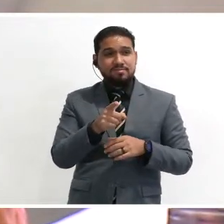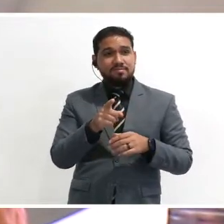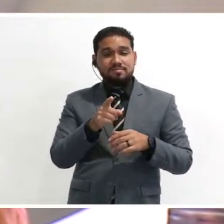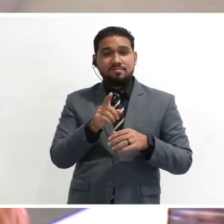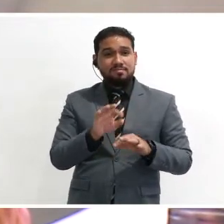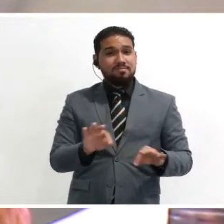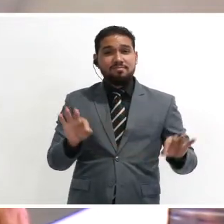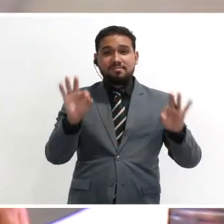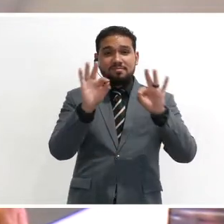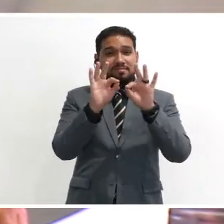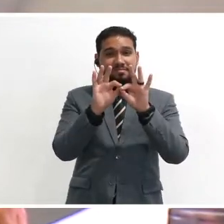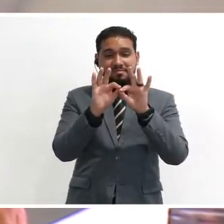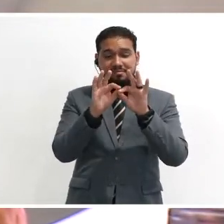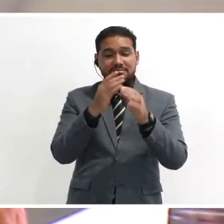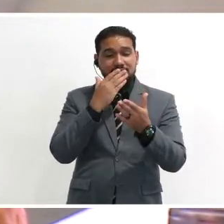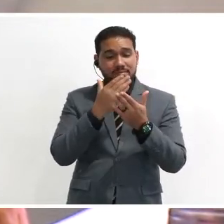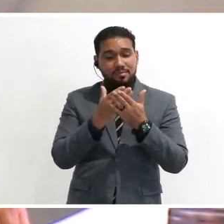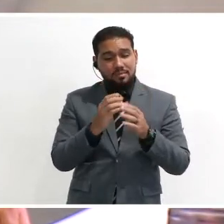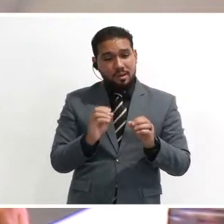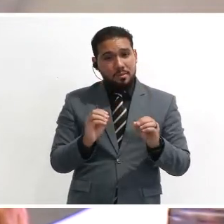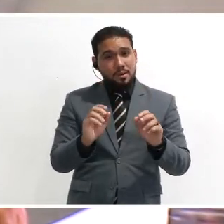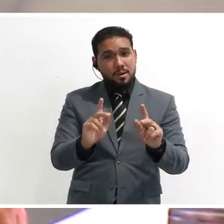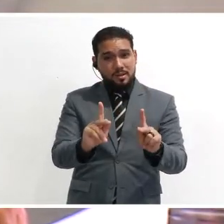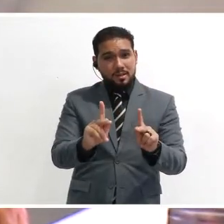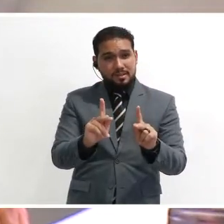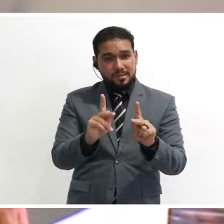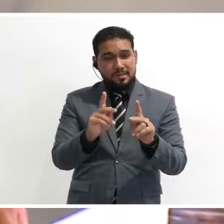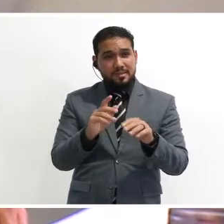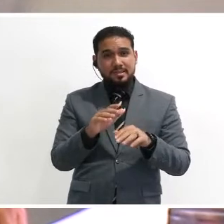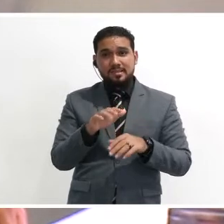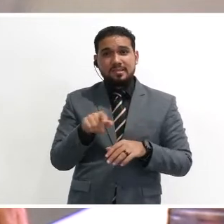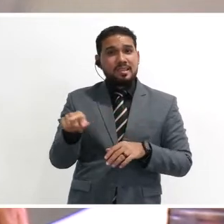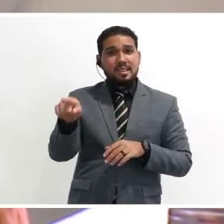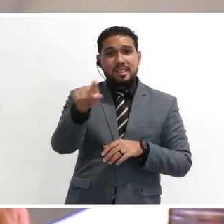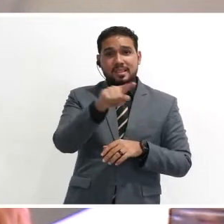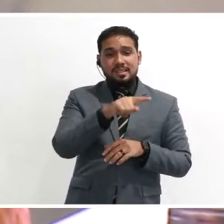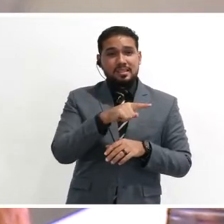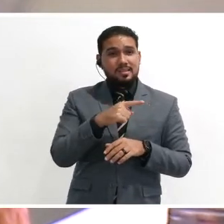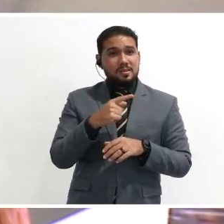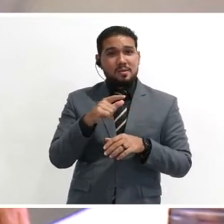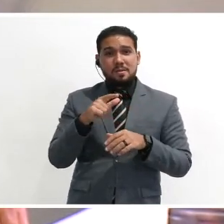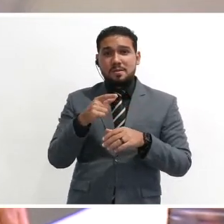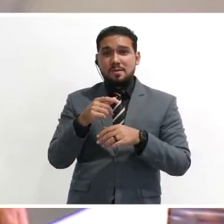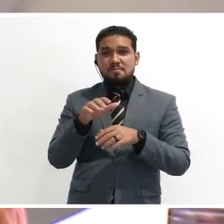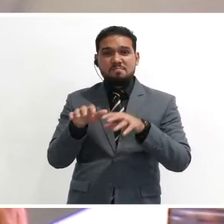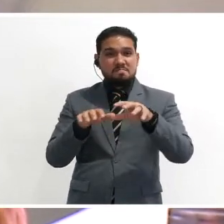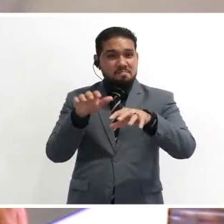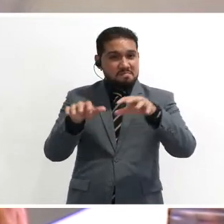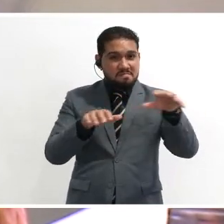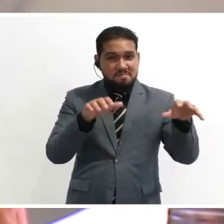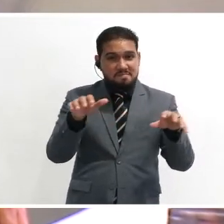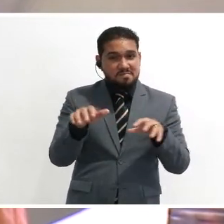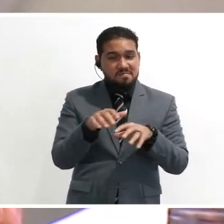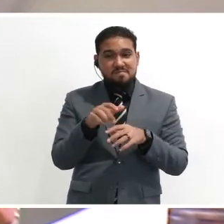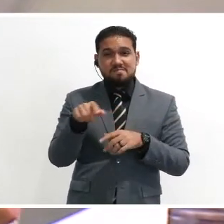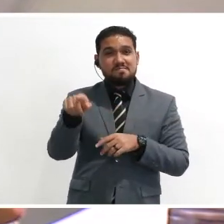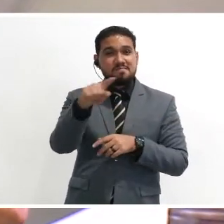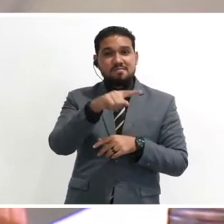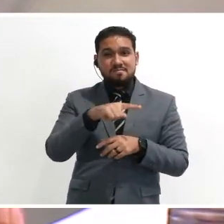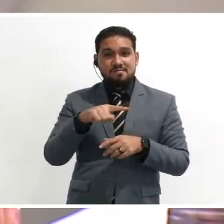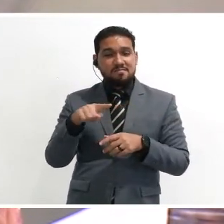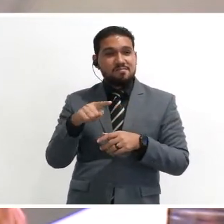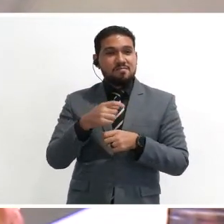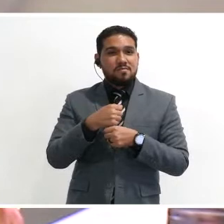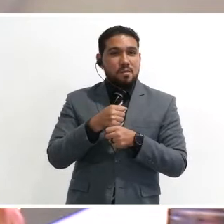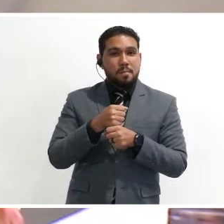oportunidad para todos, digamos, los sectores que tengan que ver con la cadena de valor, y sobre todo